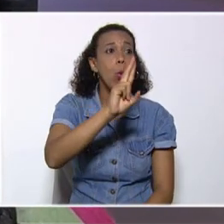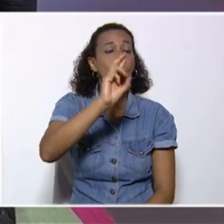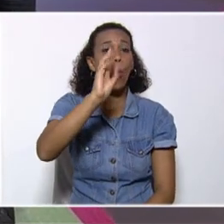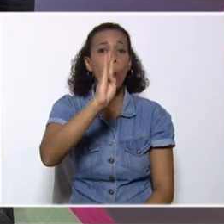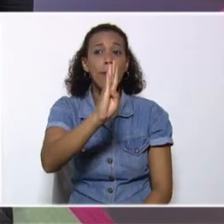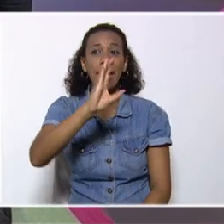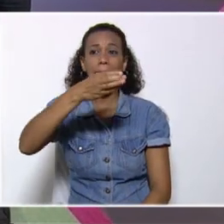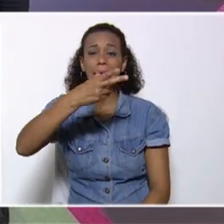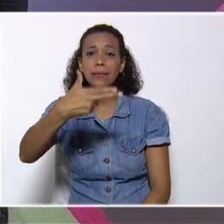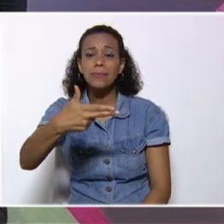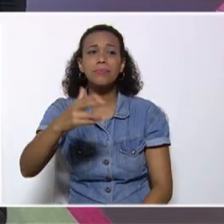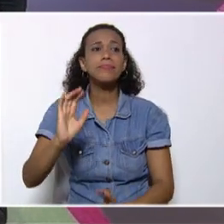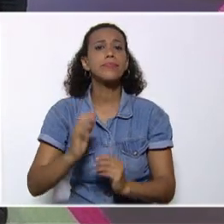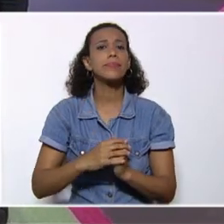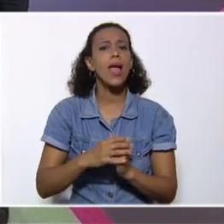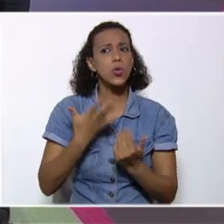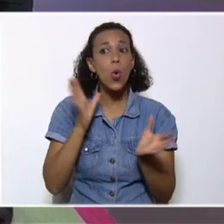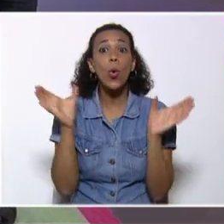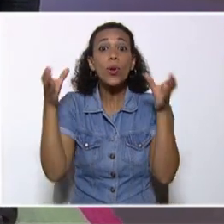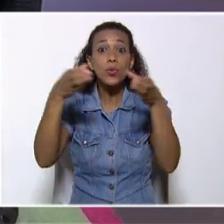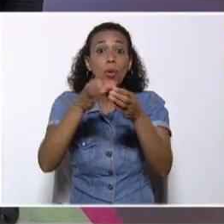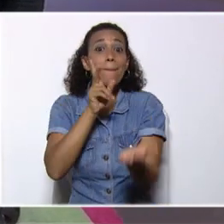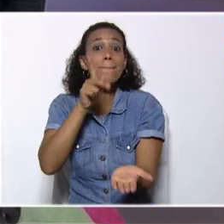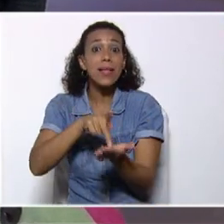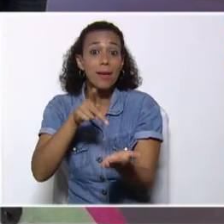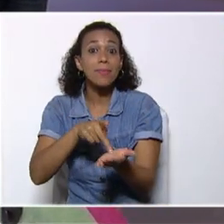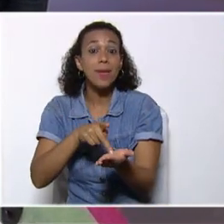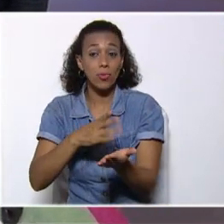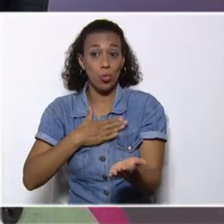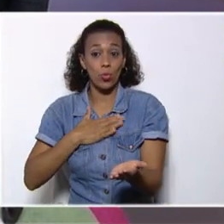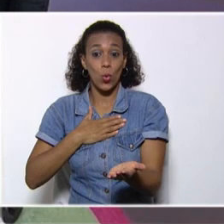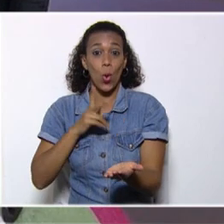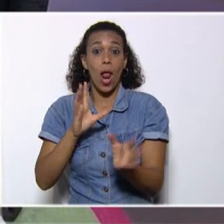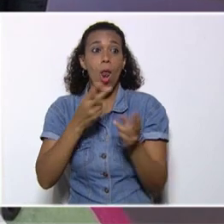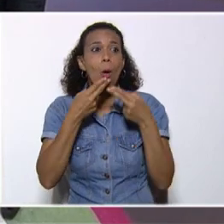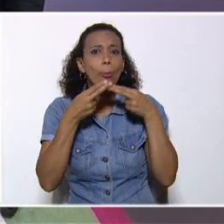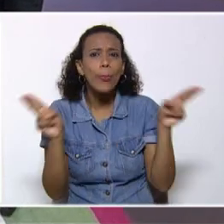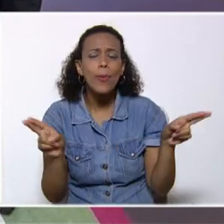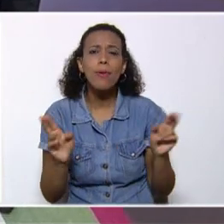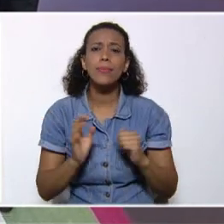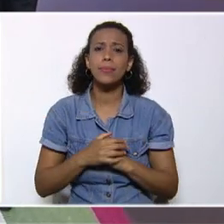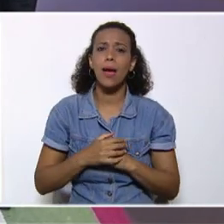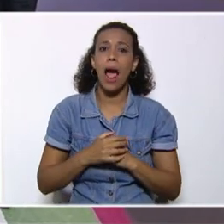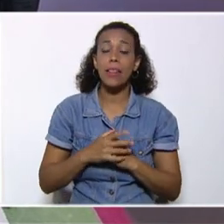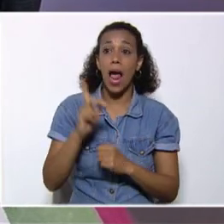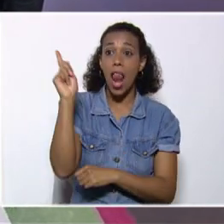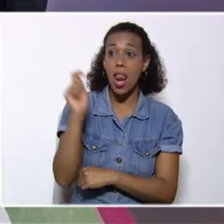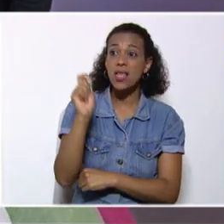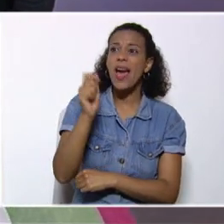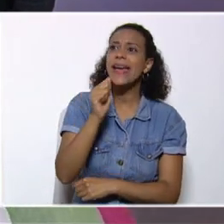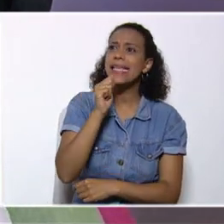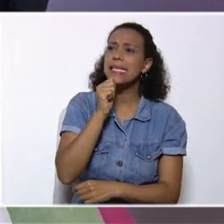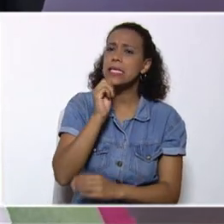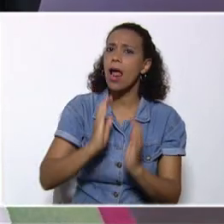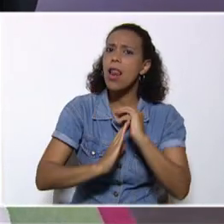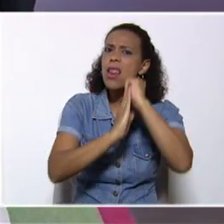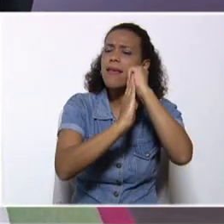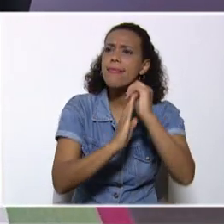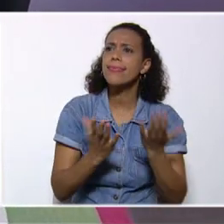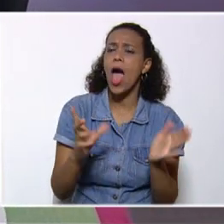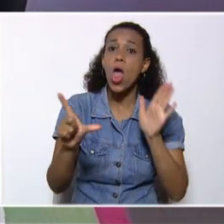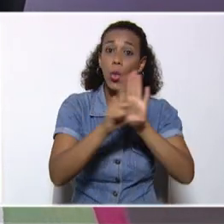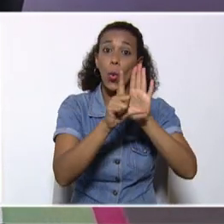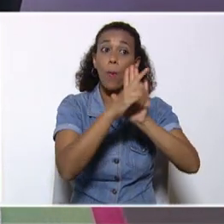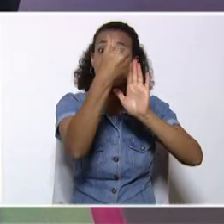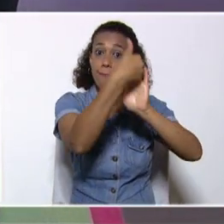Estos son organizaciones que nos dan participación desde lo popular. También está legislado por